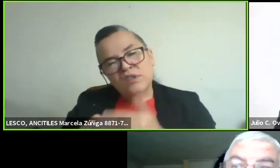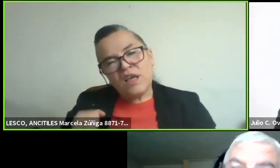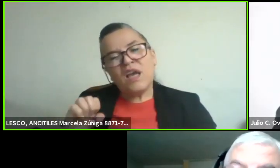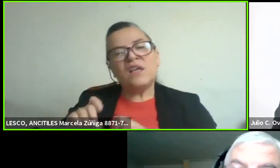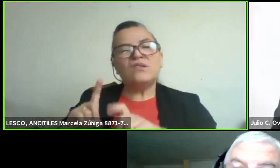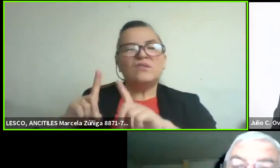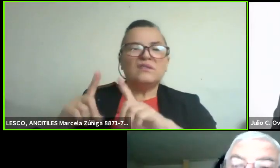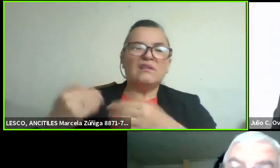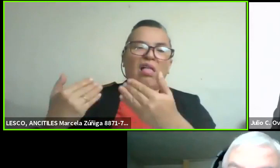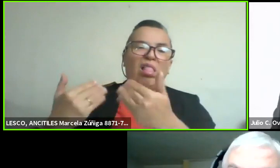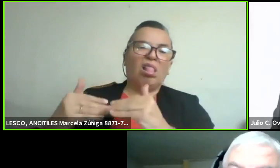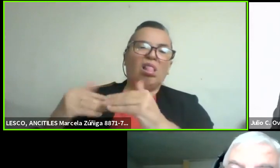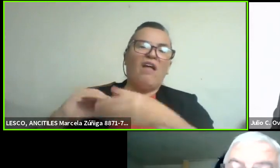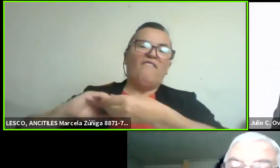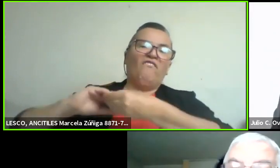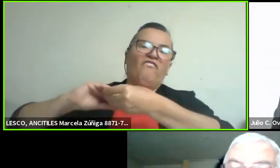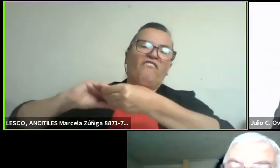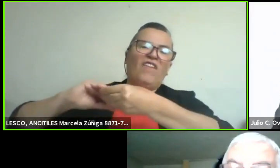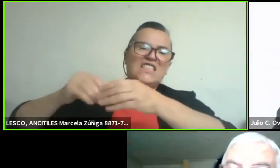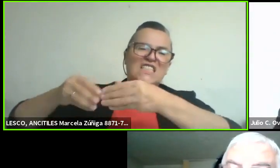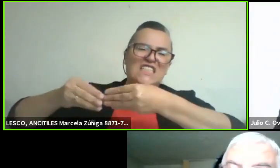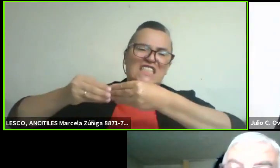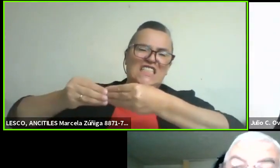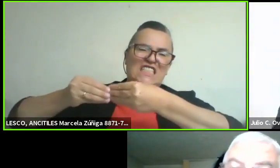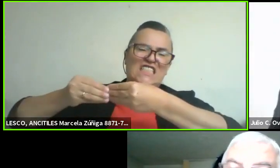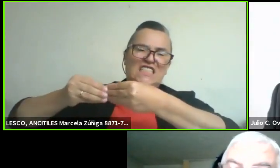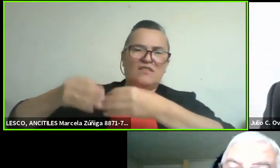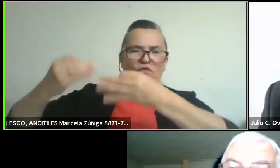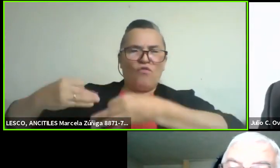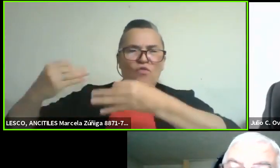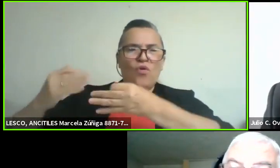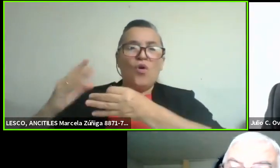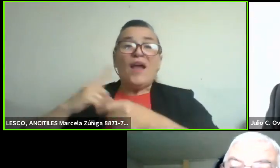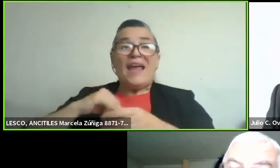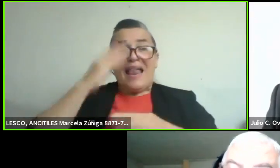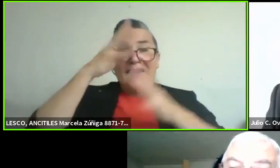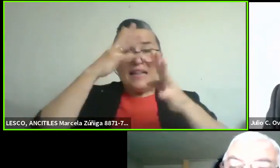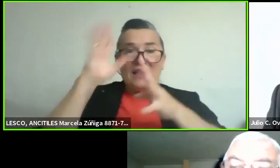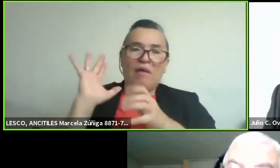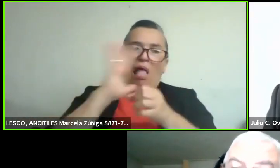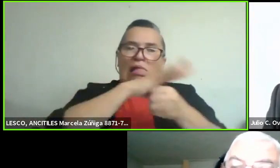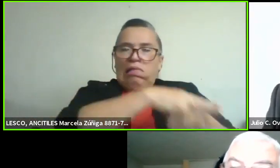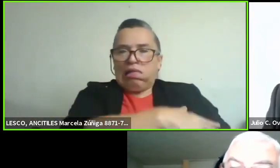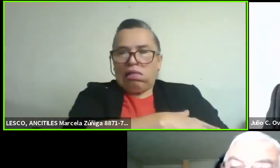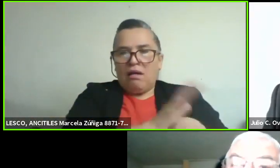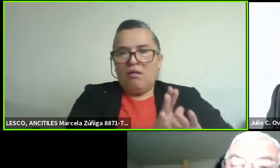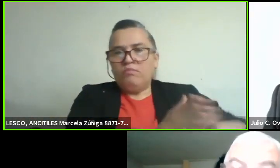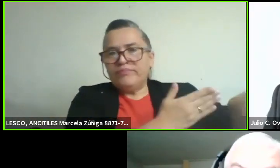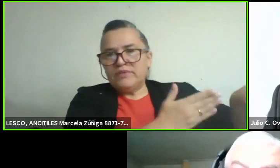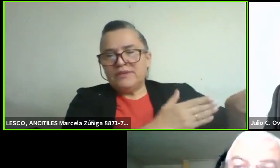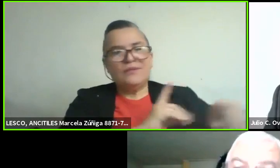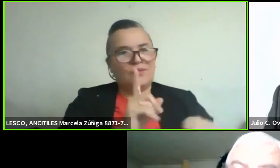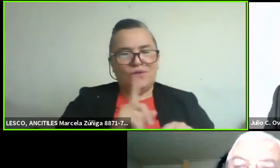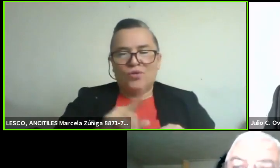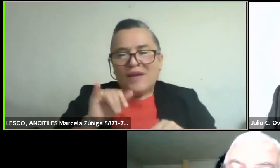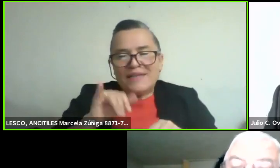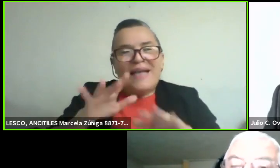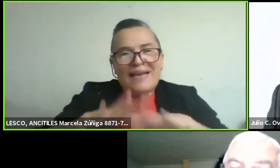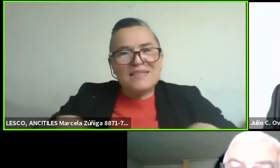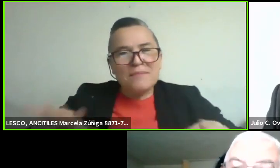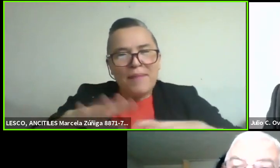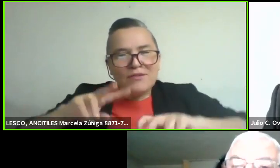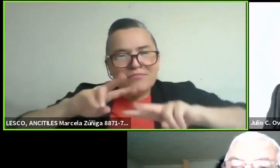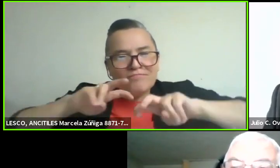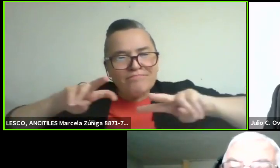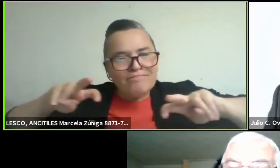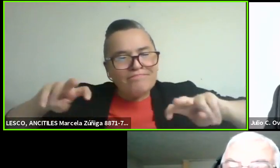rígidos formalistas que que ahogan más bien la creatividad sino que sean espacios que catalice en esos procesos